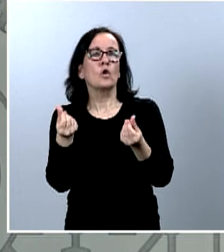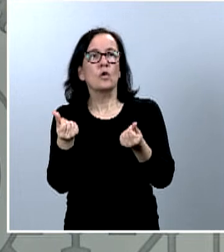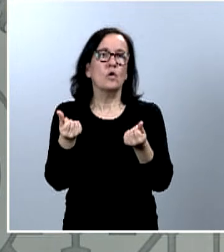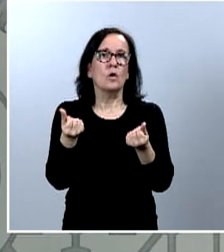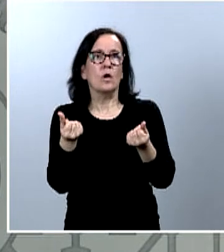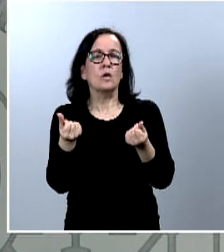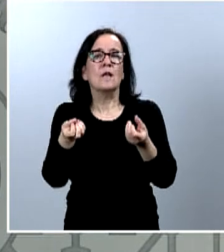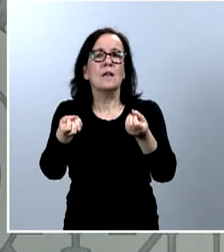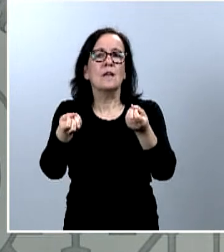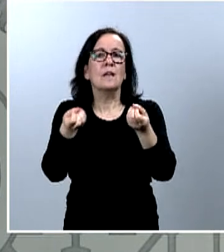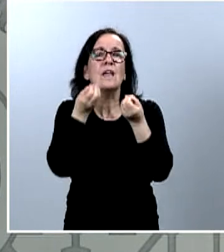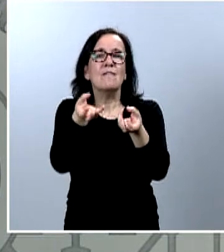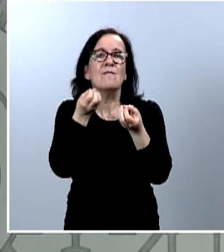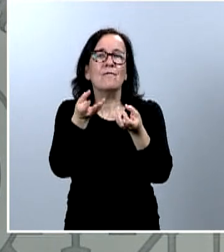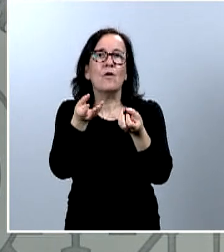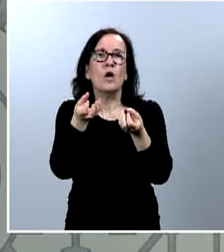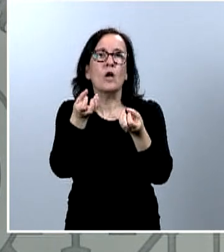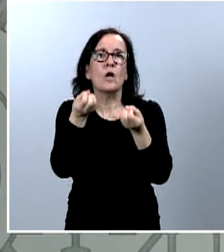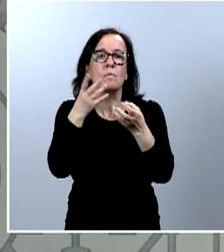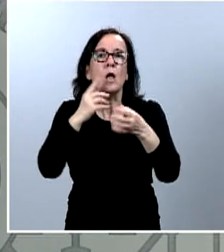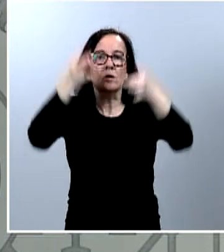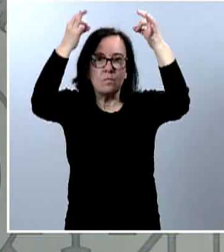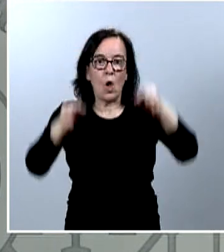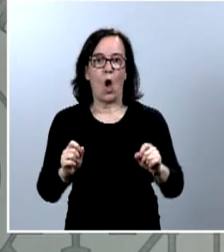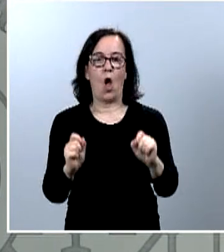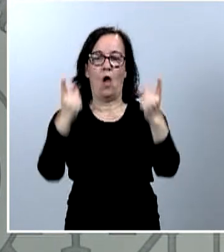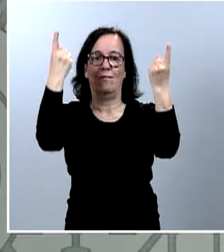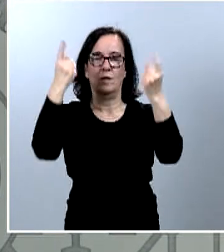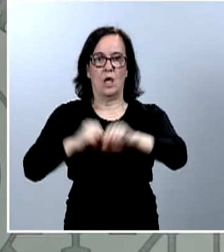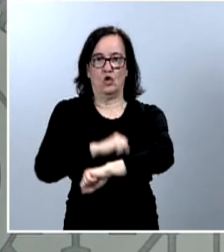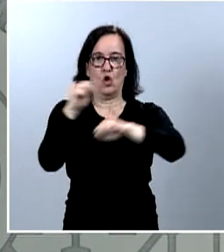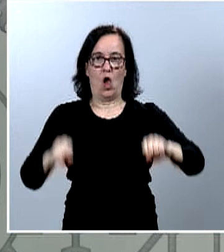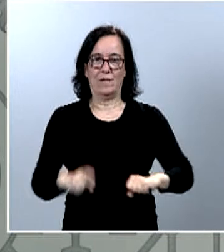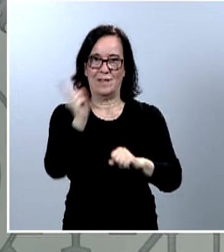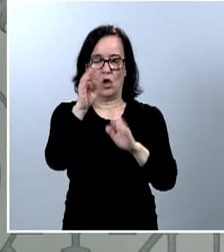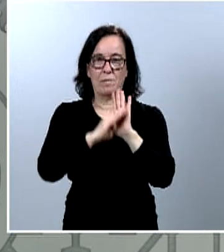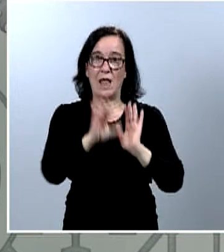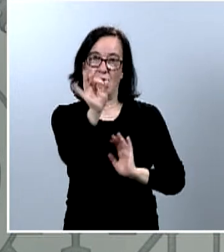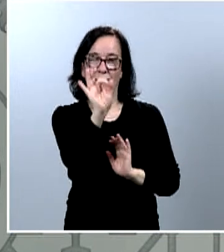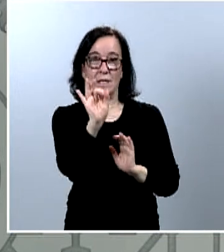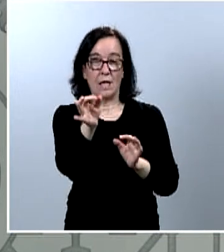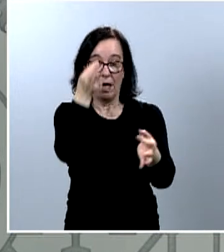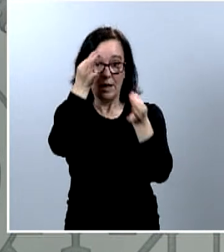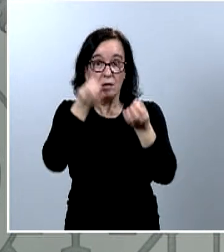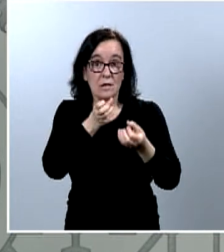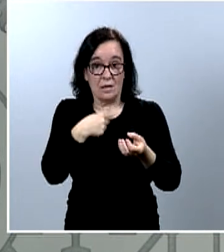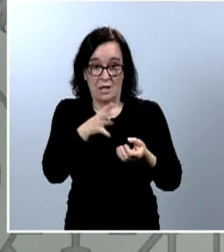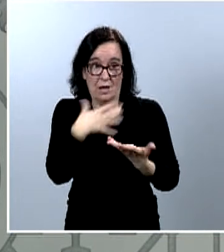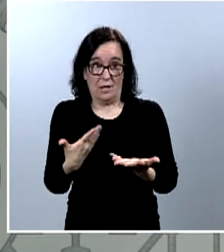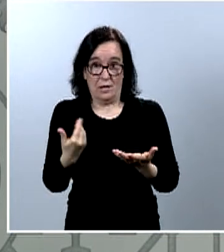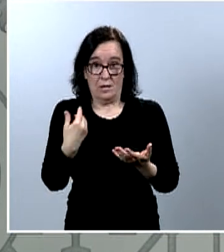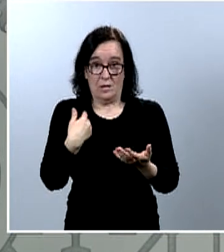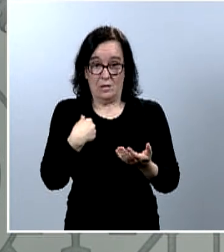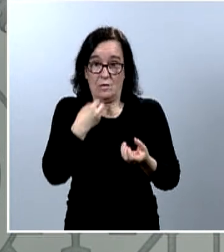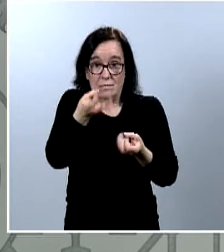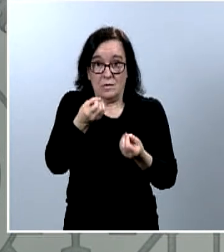informaciones que se puedan, digamos, confirmar con una gran solidez, pero sí que es verdad que los datos que les he estado dando en estos minutos